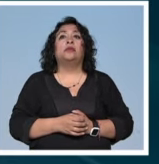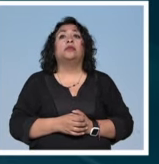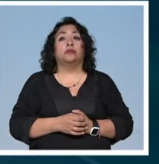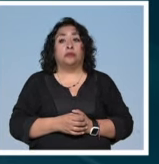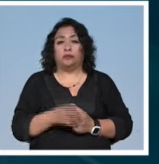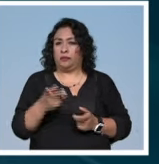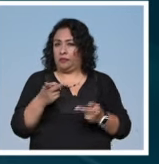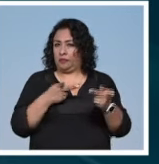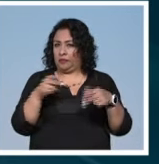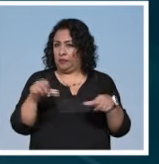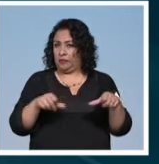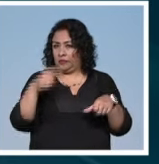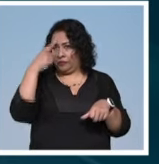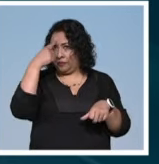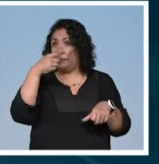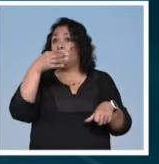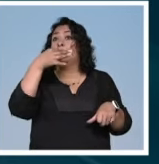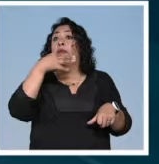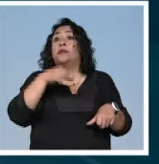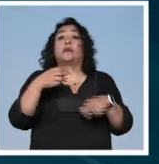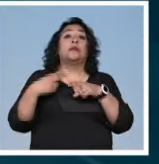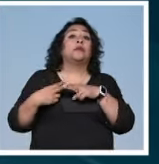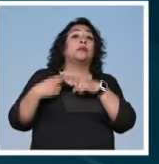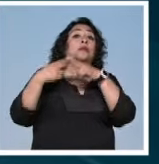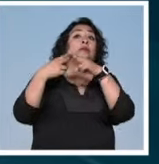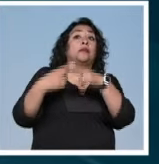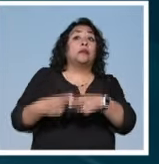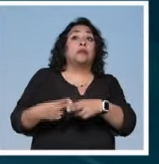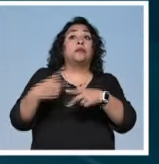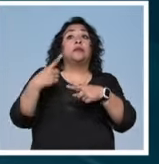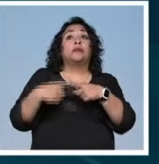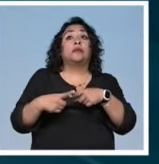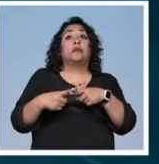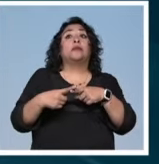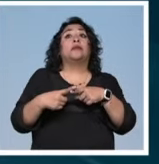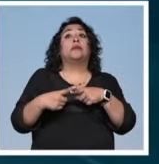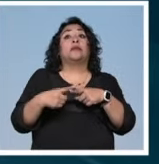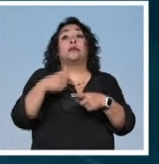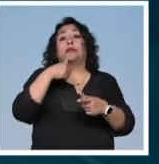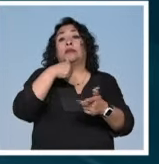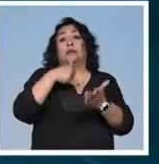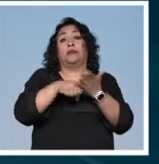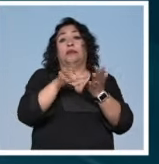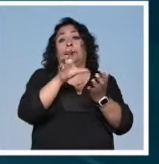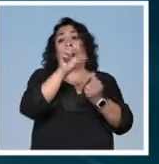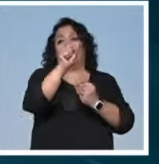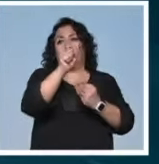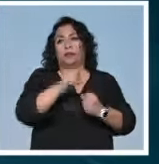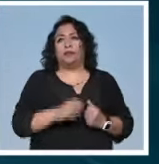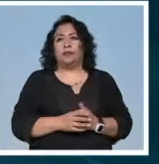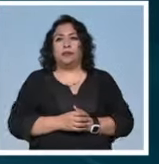Se preparan las actividades para celebrar un aniversario más de nuestra Carta Magna.